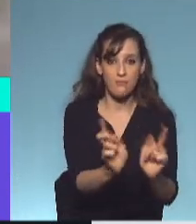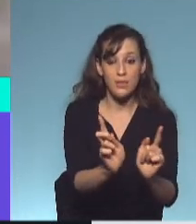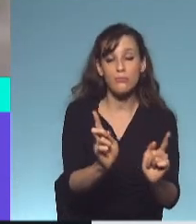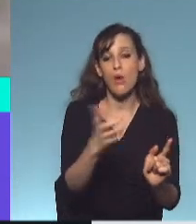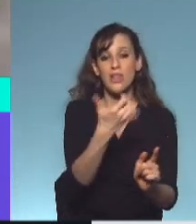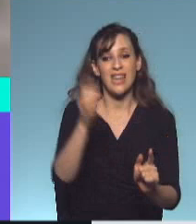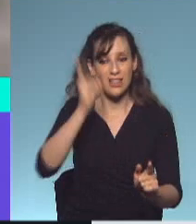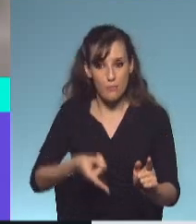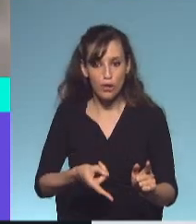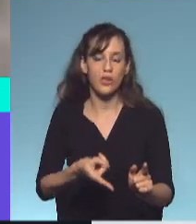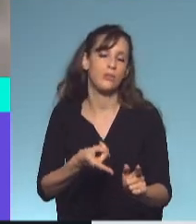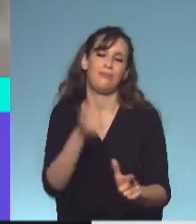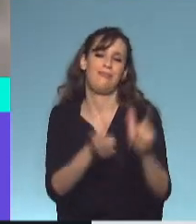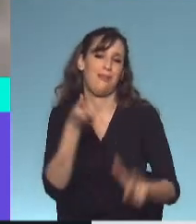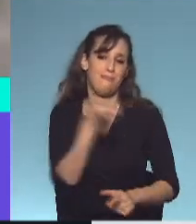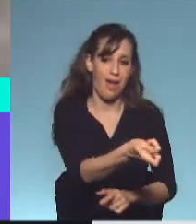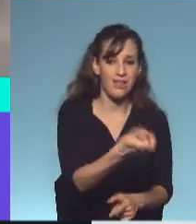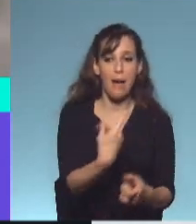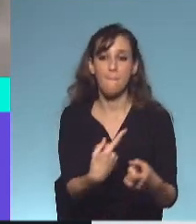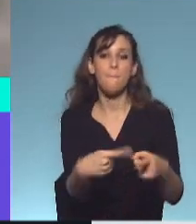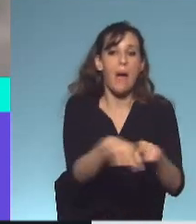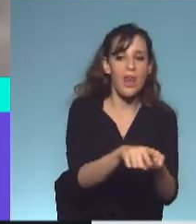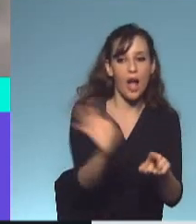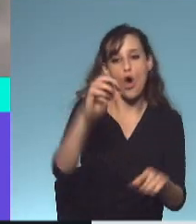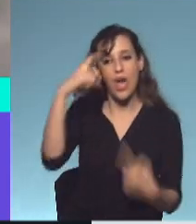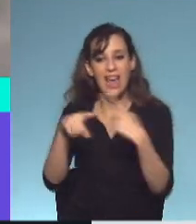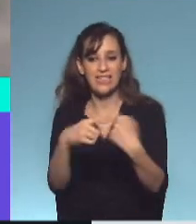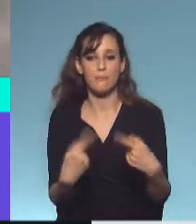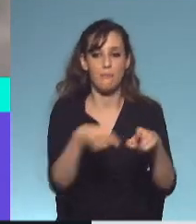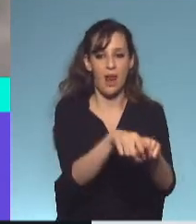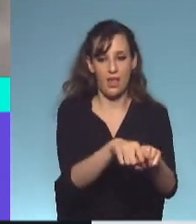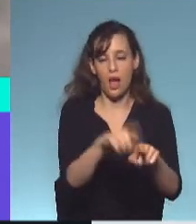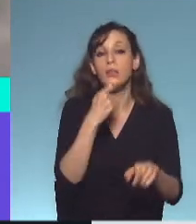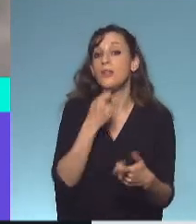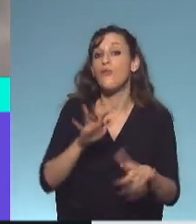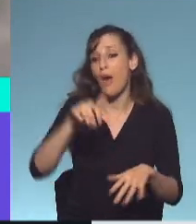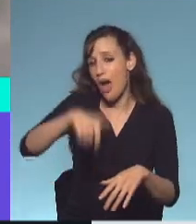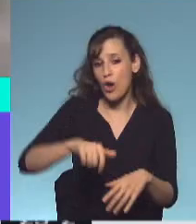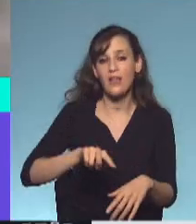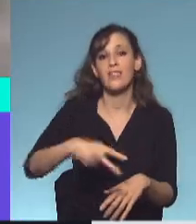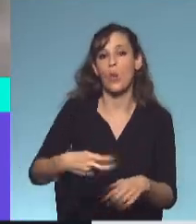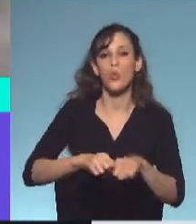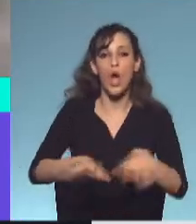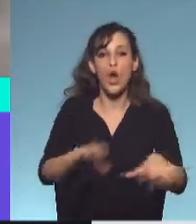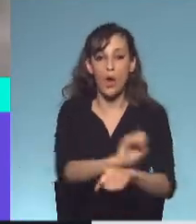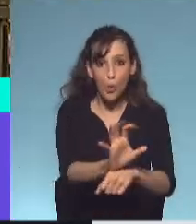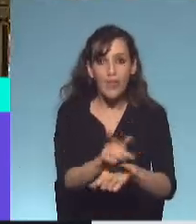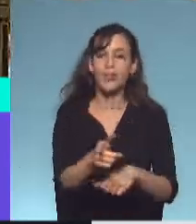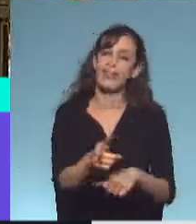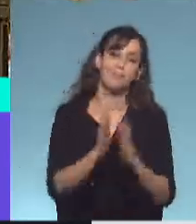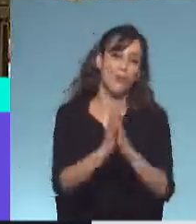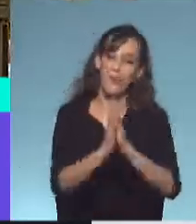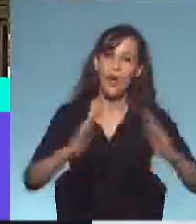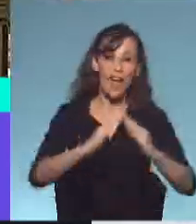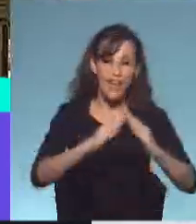pareja o expareja entonces sabemos que ante la posibilidad de la segunda ola de coronavirus es importante destacar que el hogar no es el lugar más